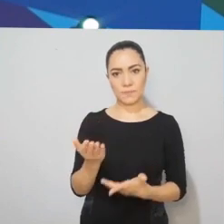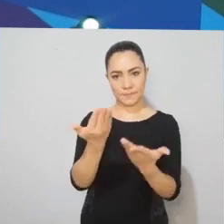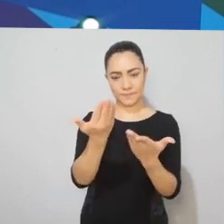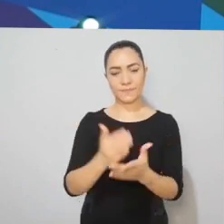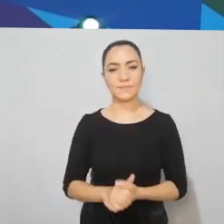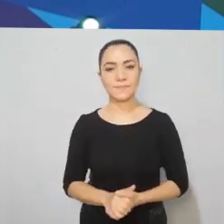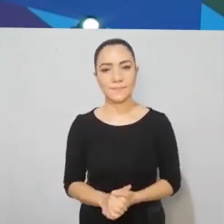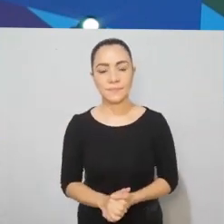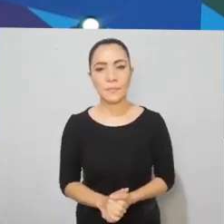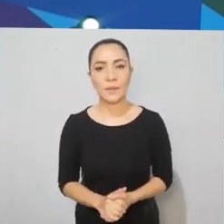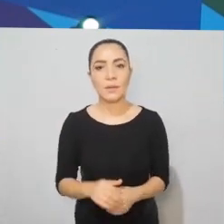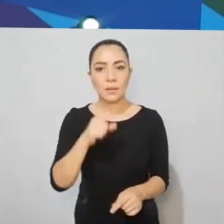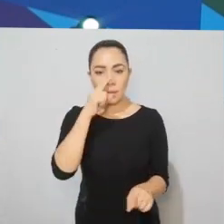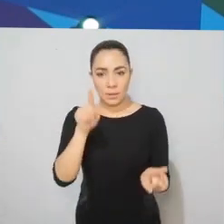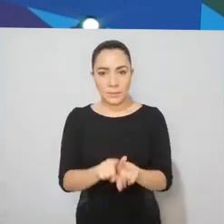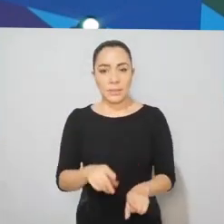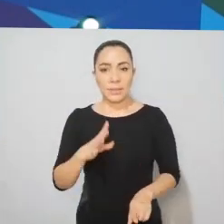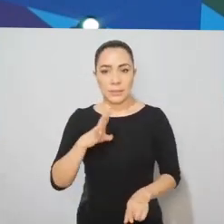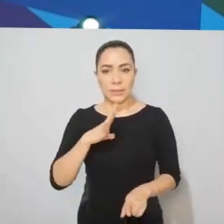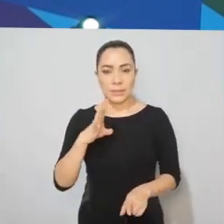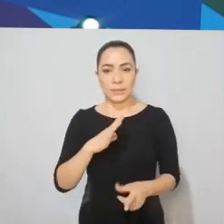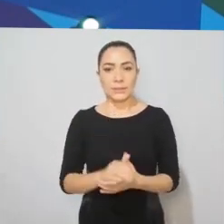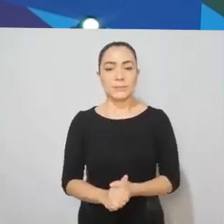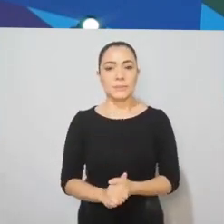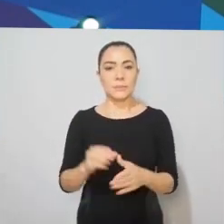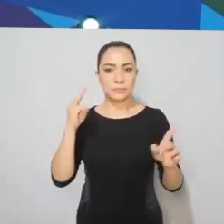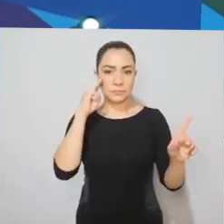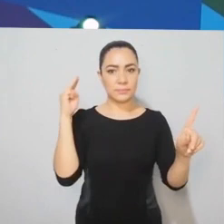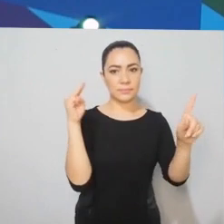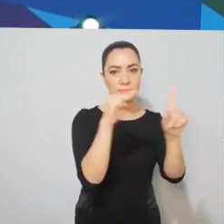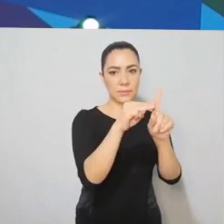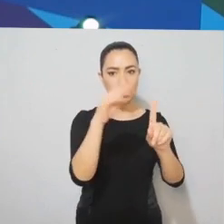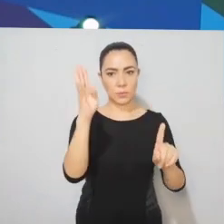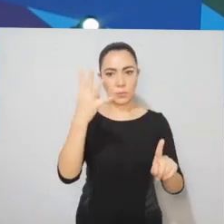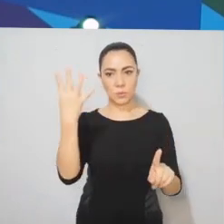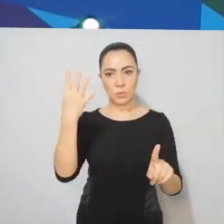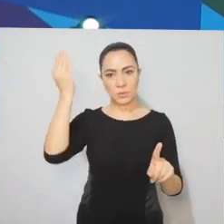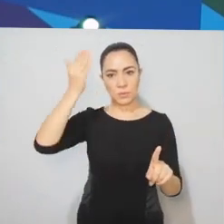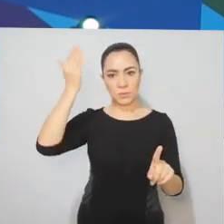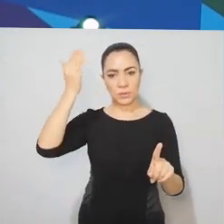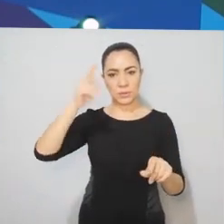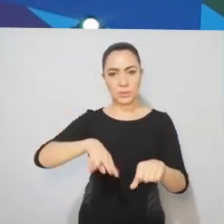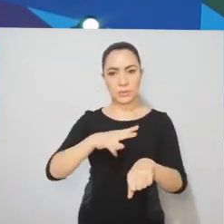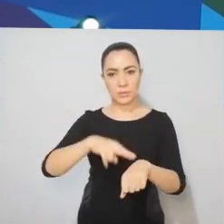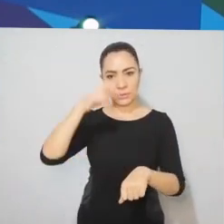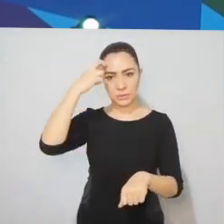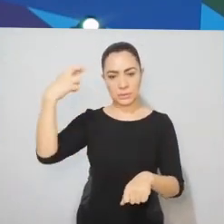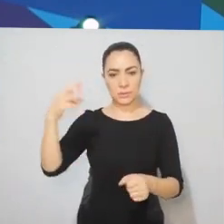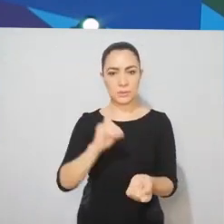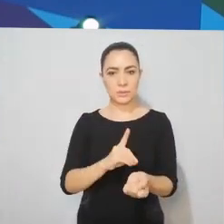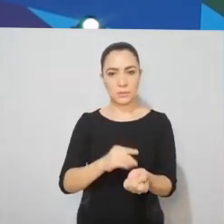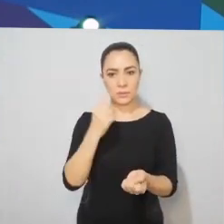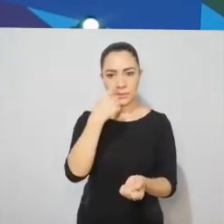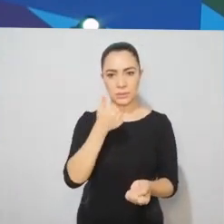A continuación, tendremos los alcances del 4º Congreso Nacional de Psicología a cargo de la doctora Sandra